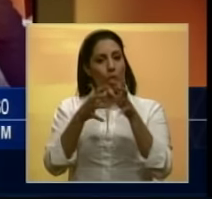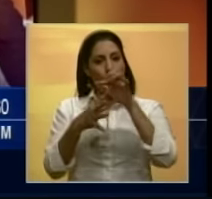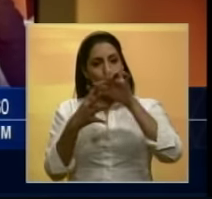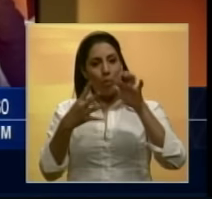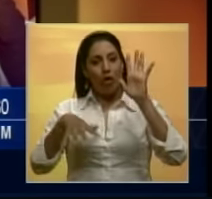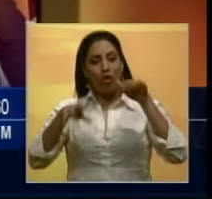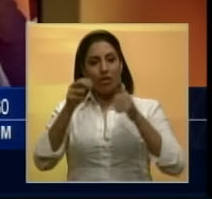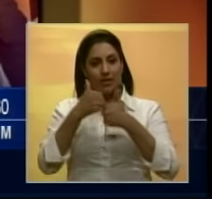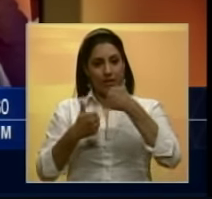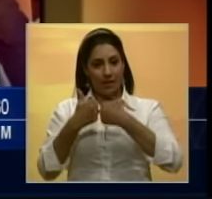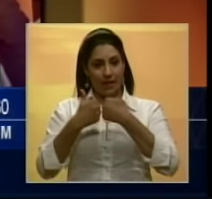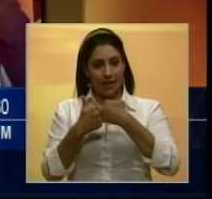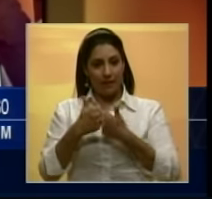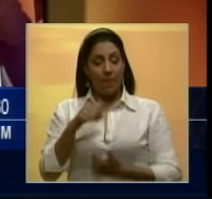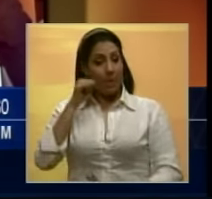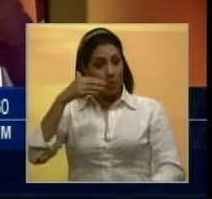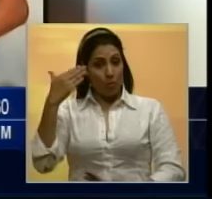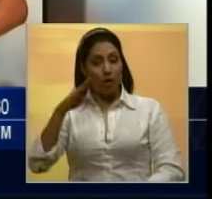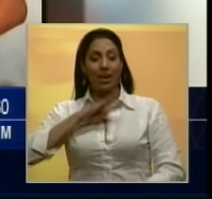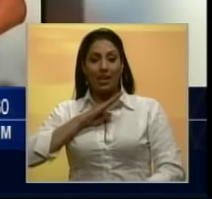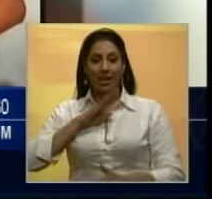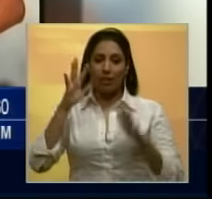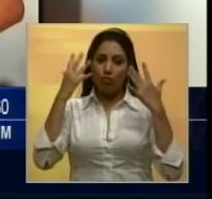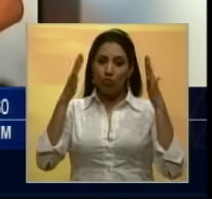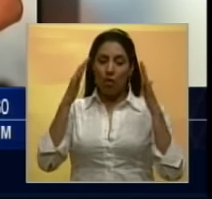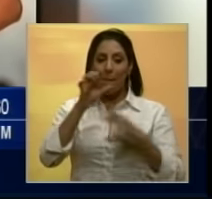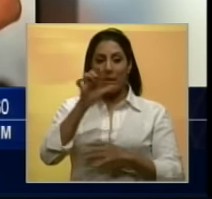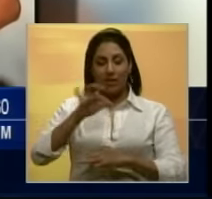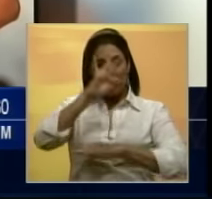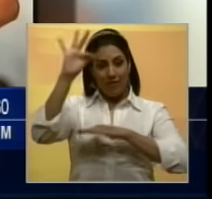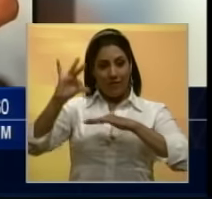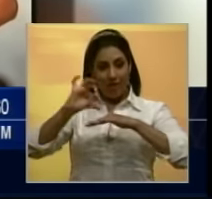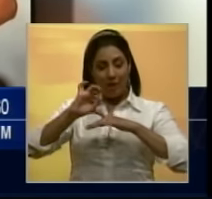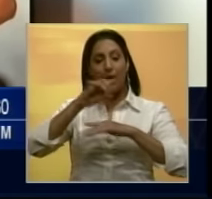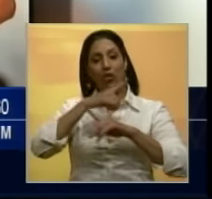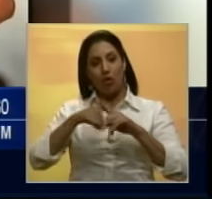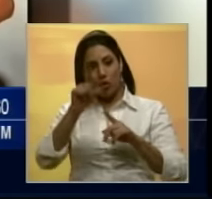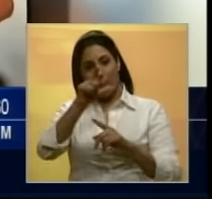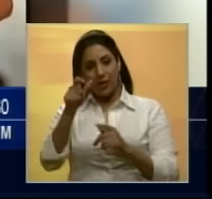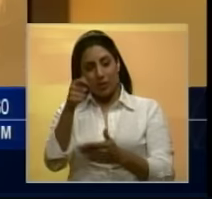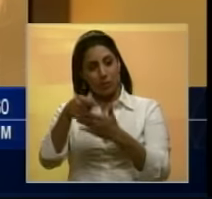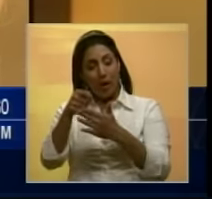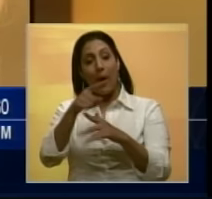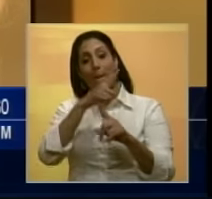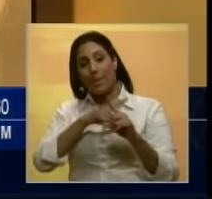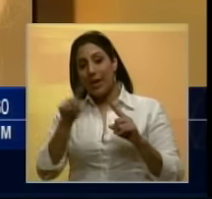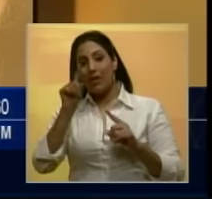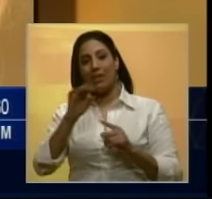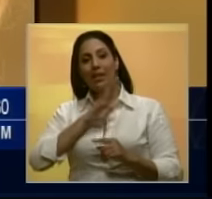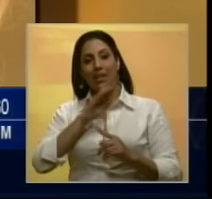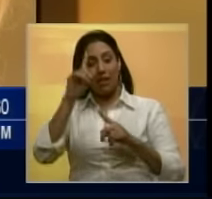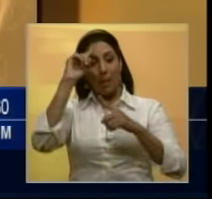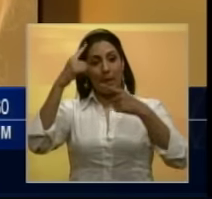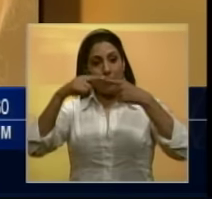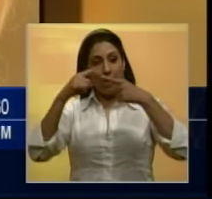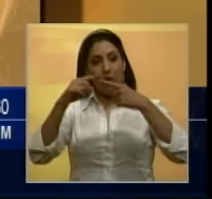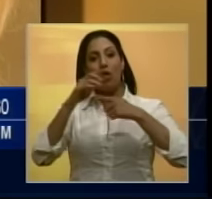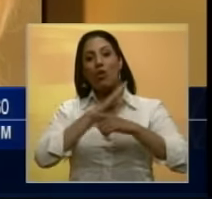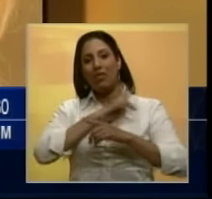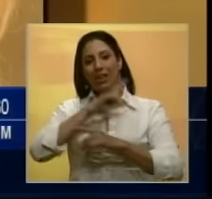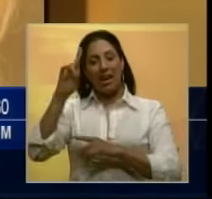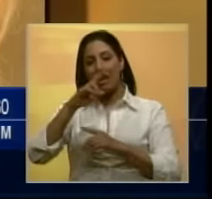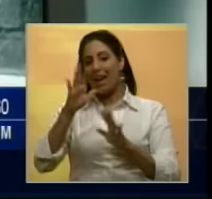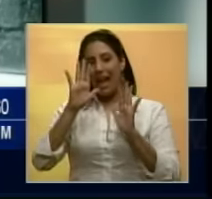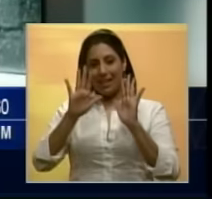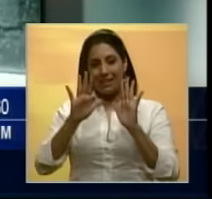de 12 candidatas. Marianne no solo ha sido aplaudida por los filipinos y premiada por los patrocinantes, sino que también ocupa el primer lugar de un ranking